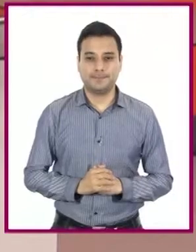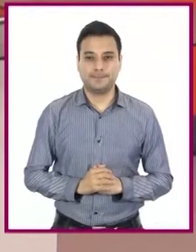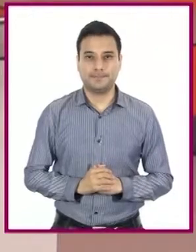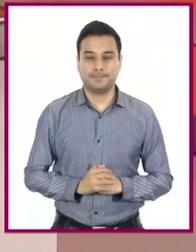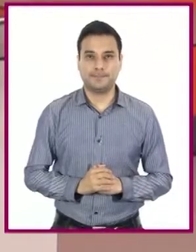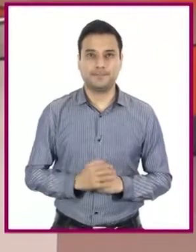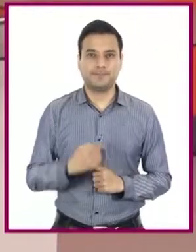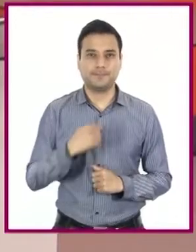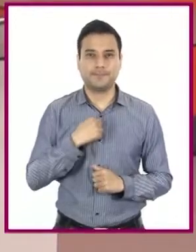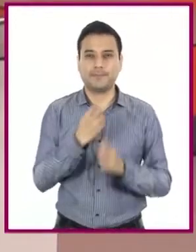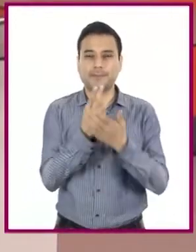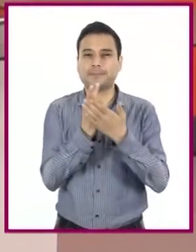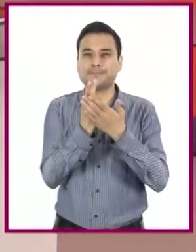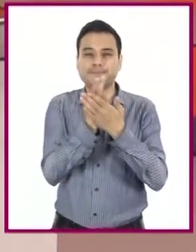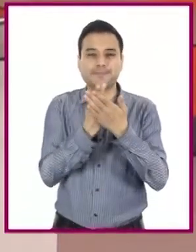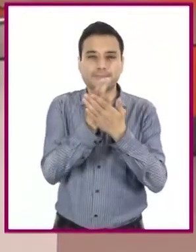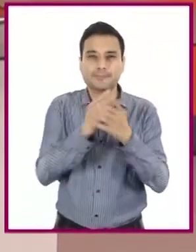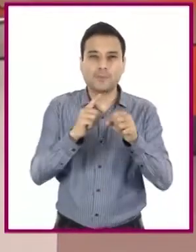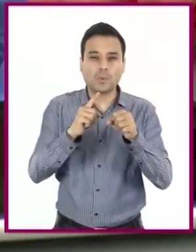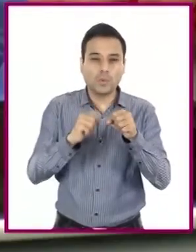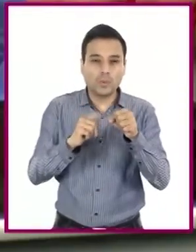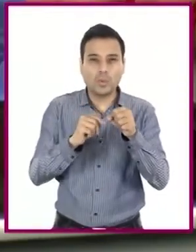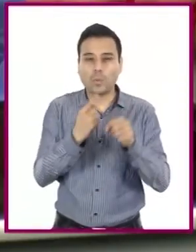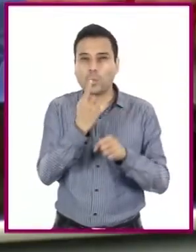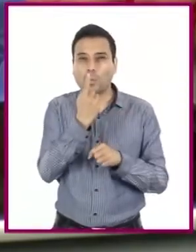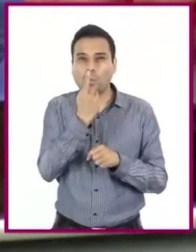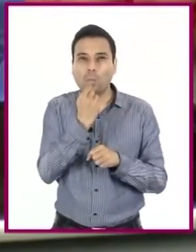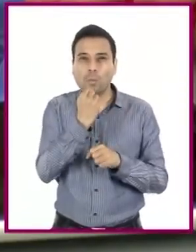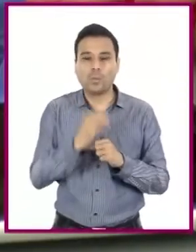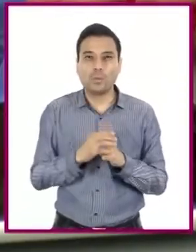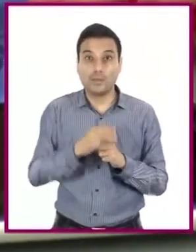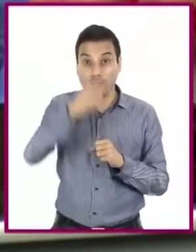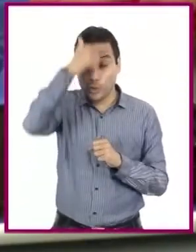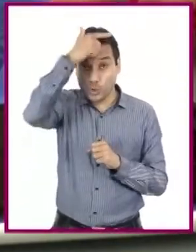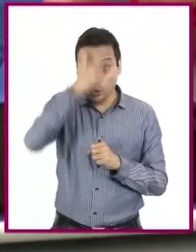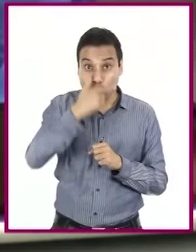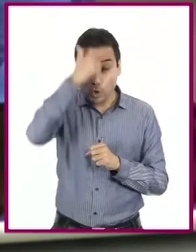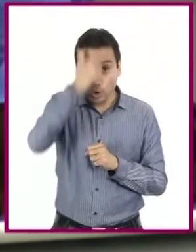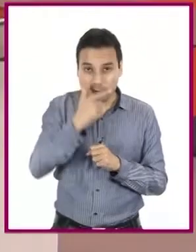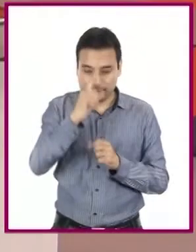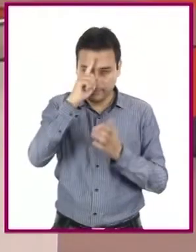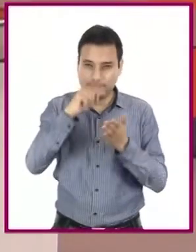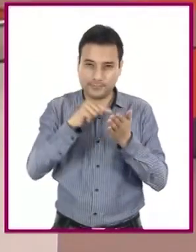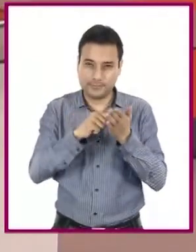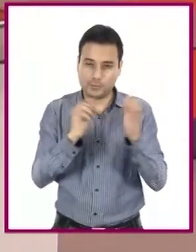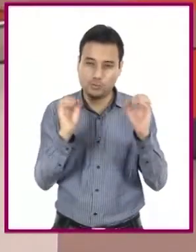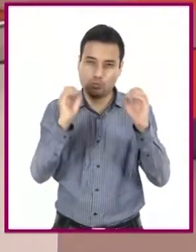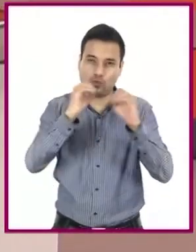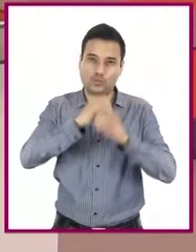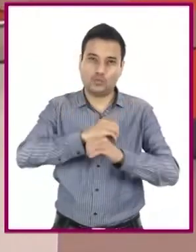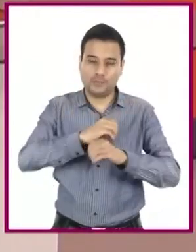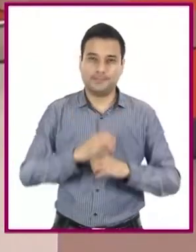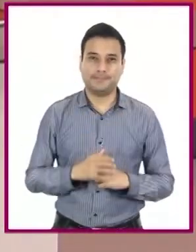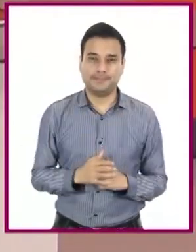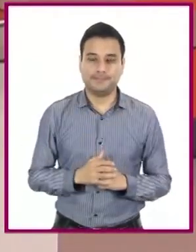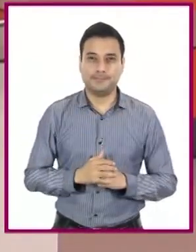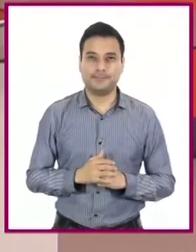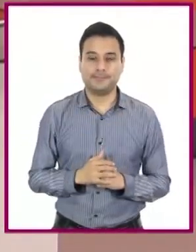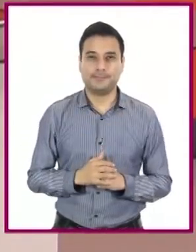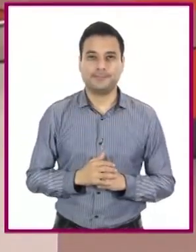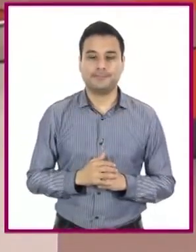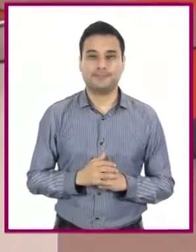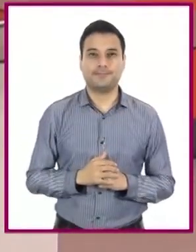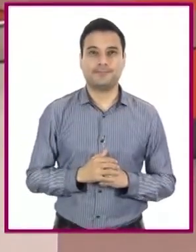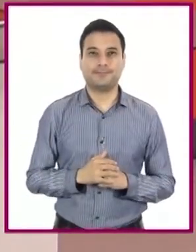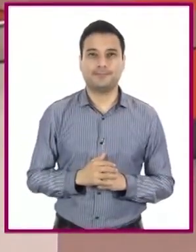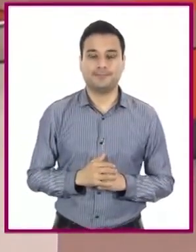pintar de color rojo. Esto de noche de seguro se ha de ver muy oscuro. Vamos a poner unos reflectores. A